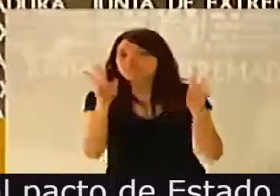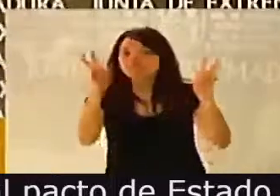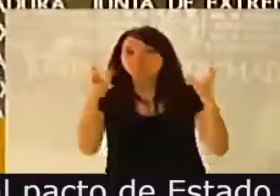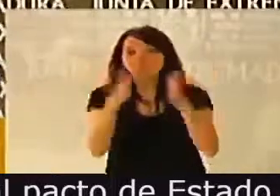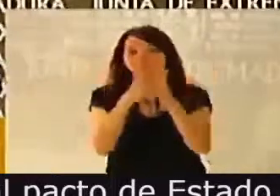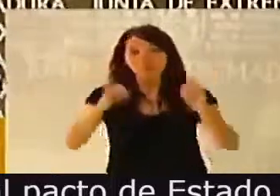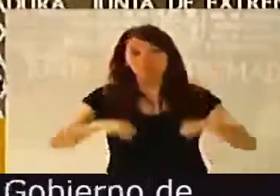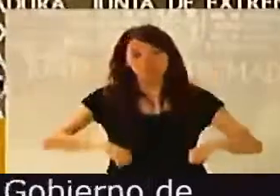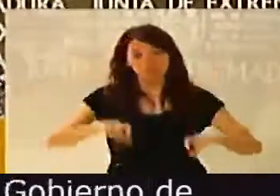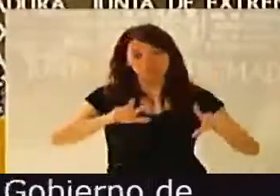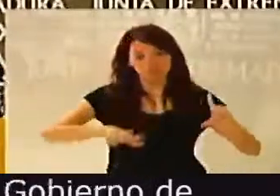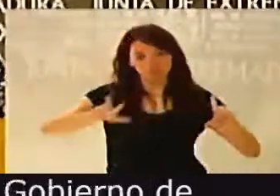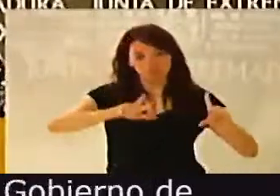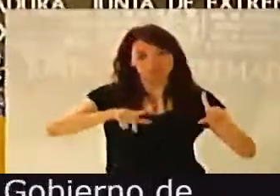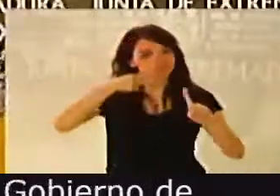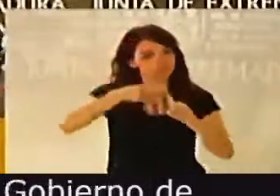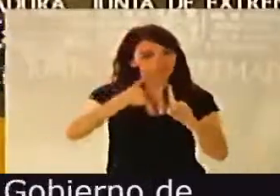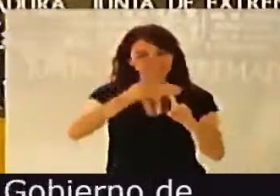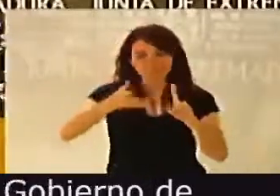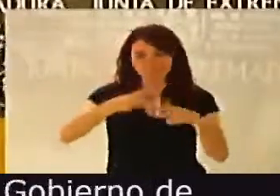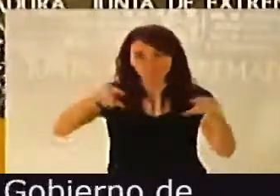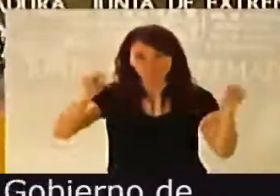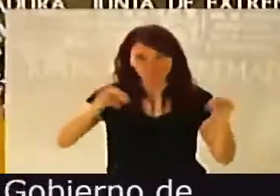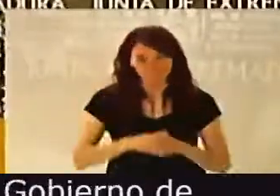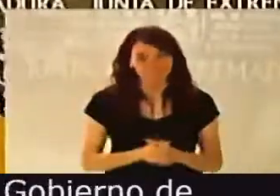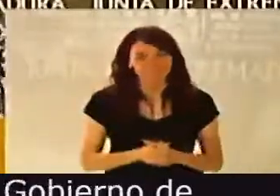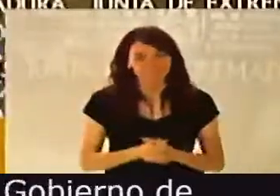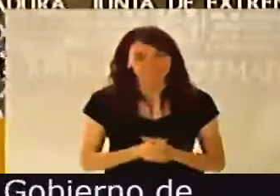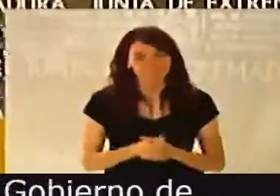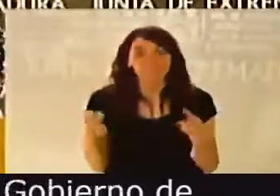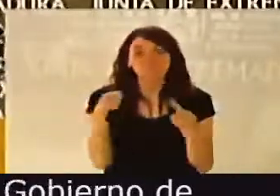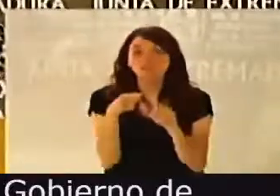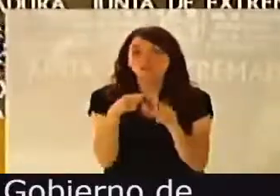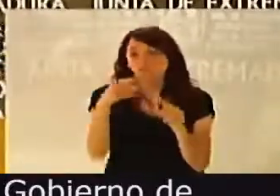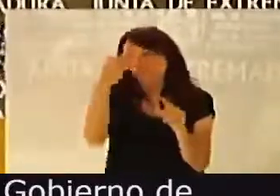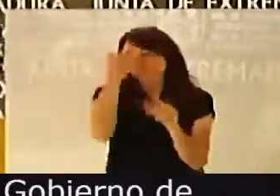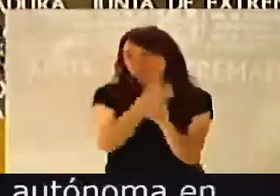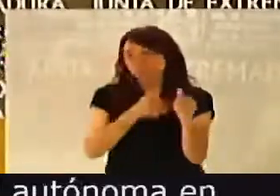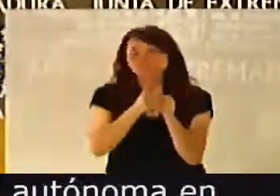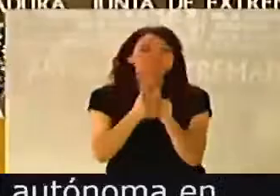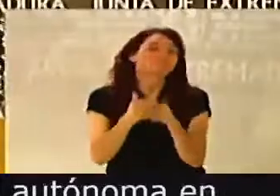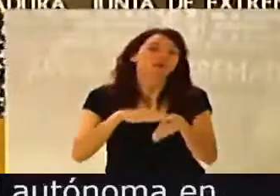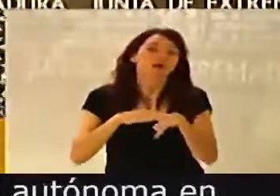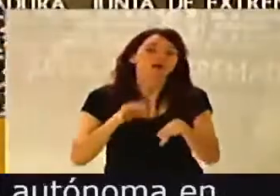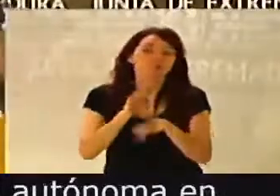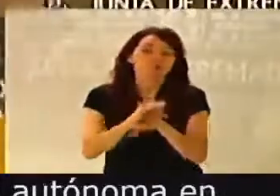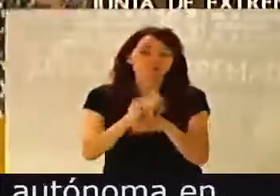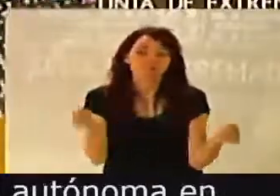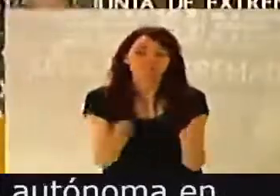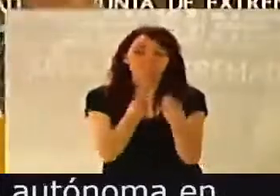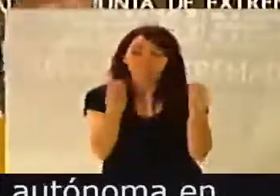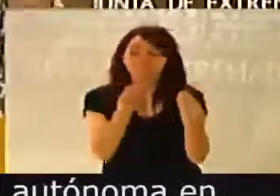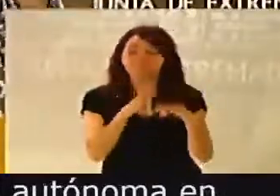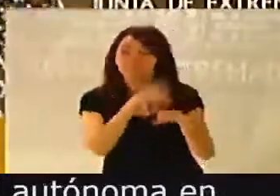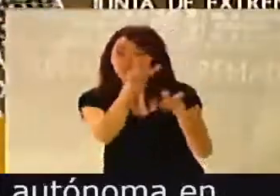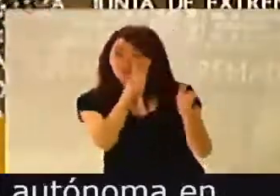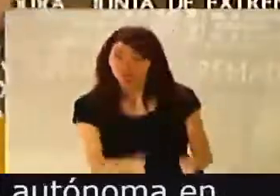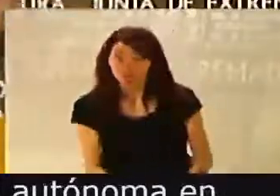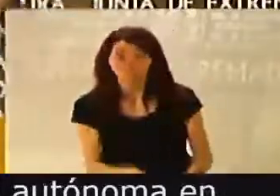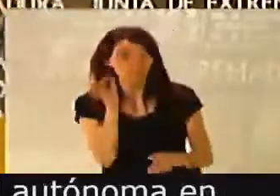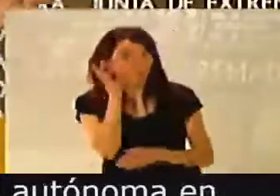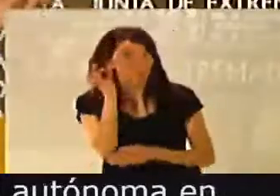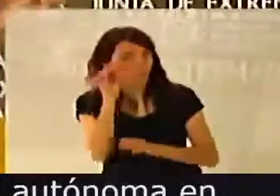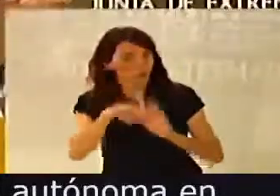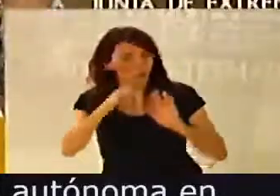seguir luchando contra esta lacra. El objetivo principal de estas ayudas para la recuperación integral de las mujeres víctimas es eso, tal y